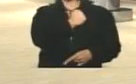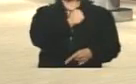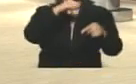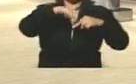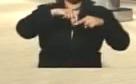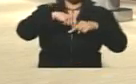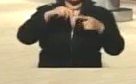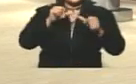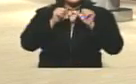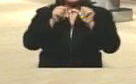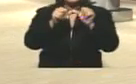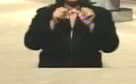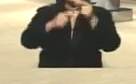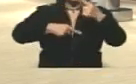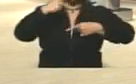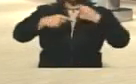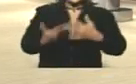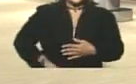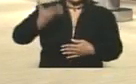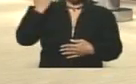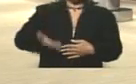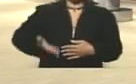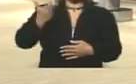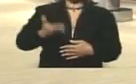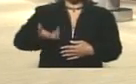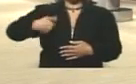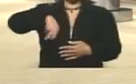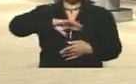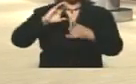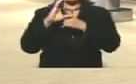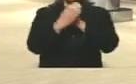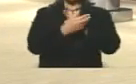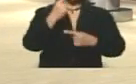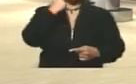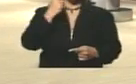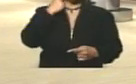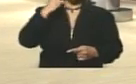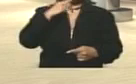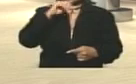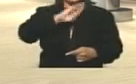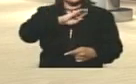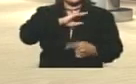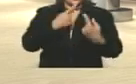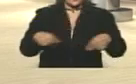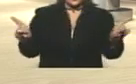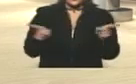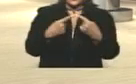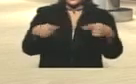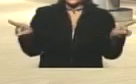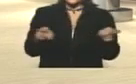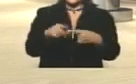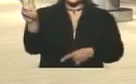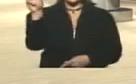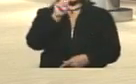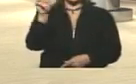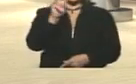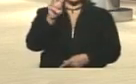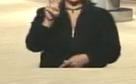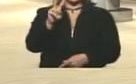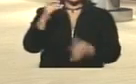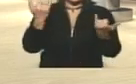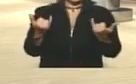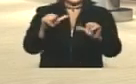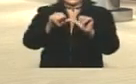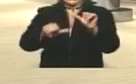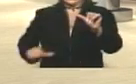porque vamos a estar hablando justamente sobre la importancia de nuestras tradiciones y especialmente sobre nuestra música tradicional venezolana. Y bueno, ya